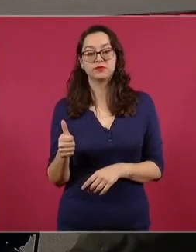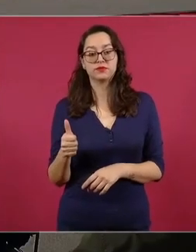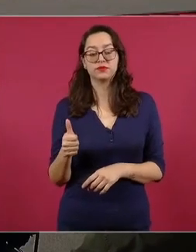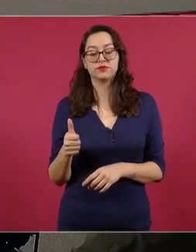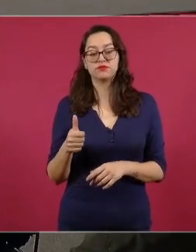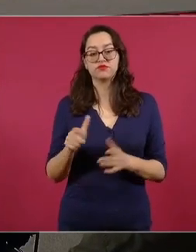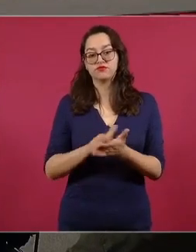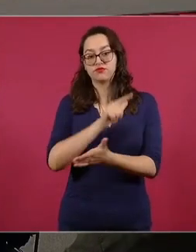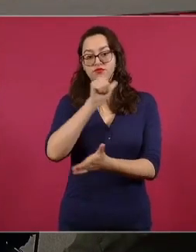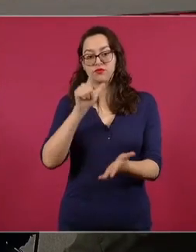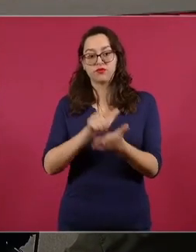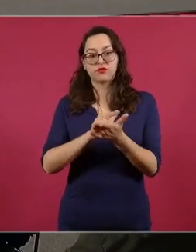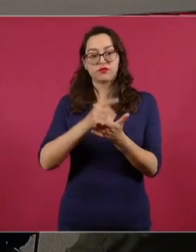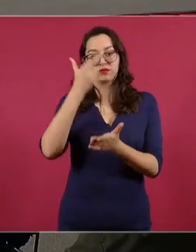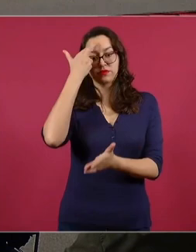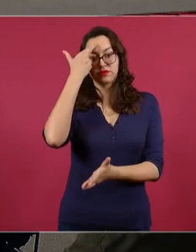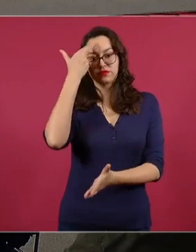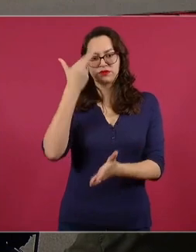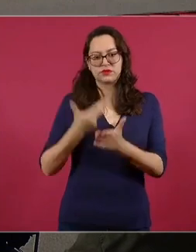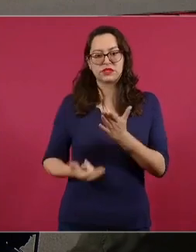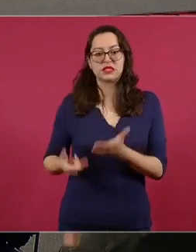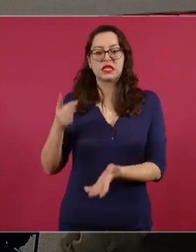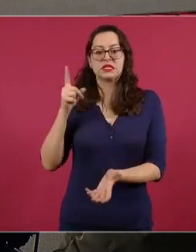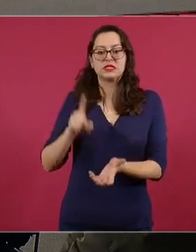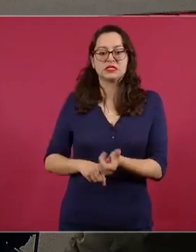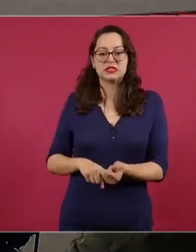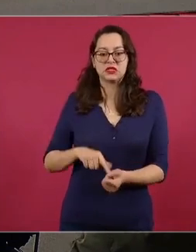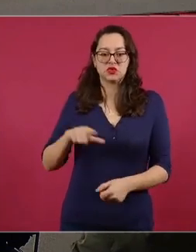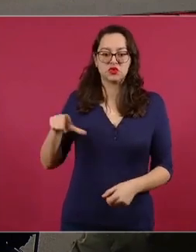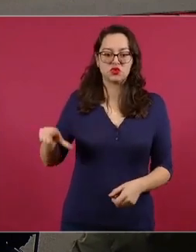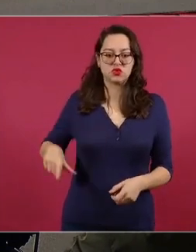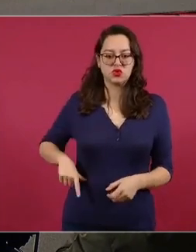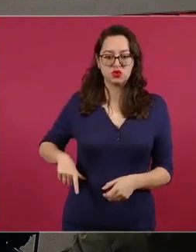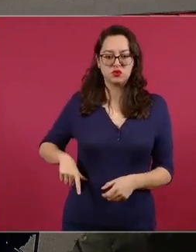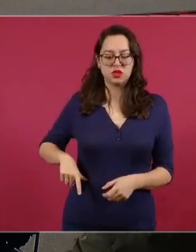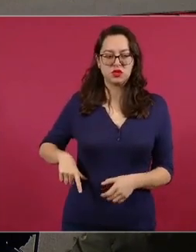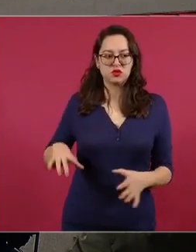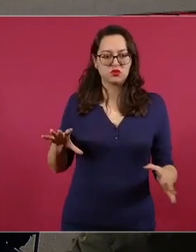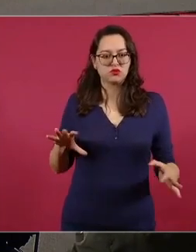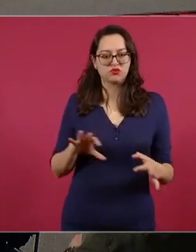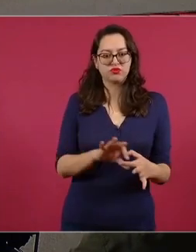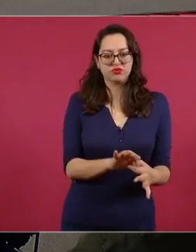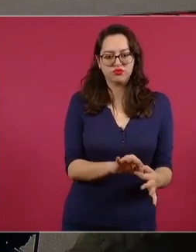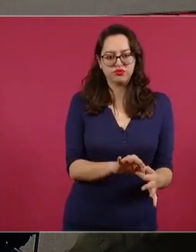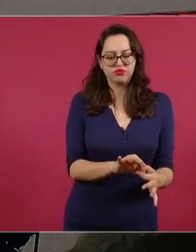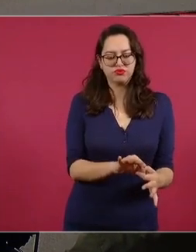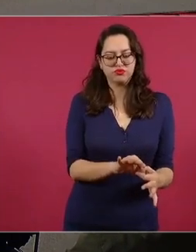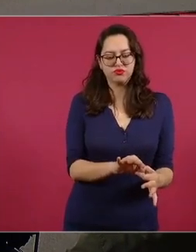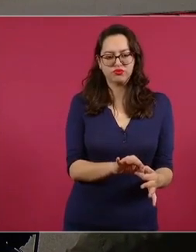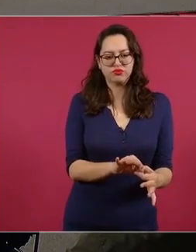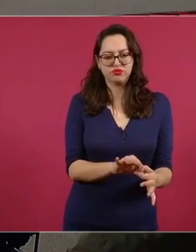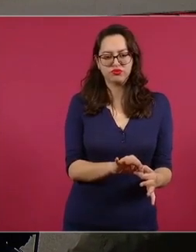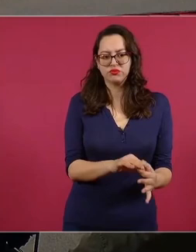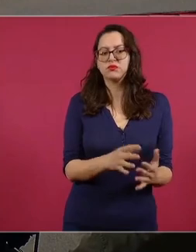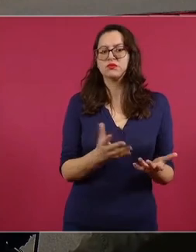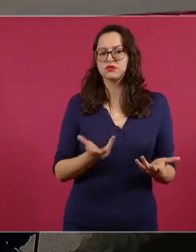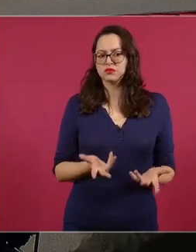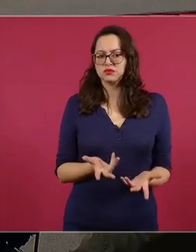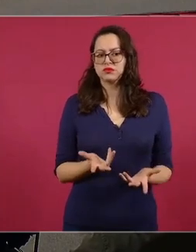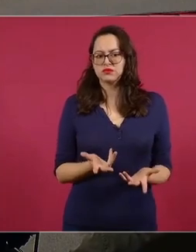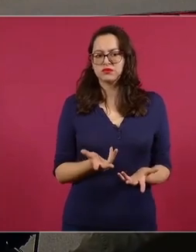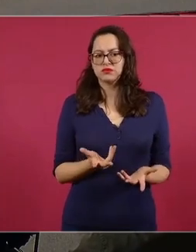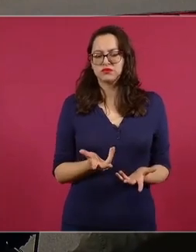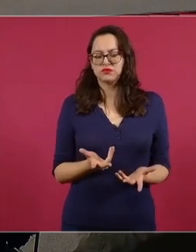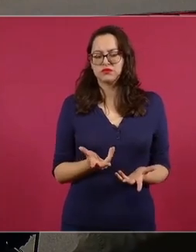van asociados a las operaciones con recursos de procedencia ilícita, que son básicamente en